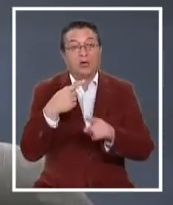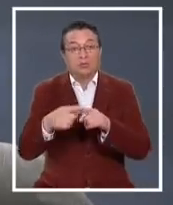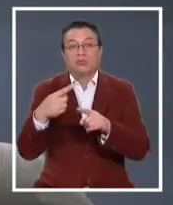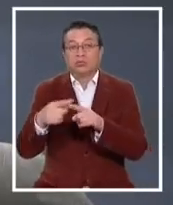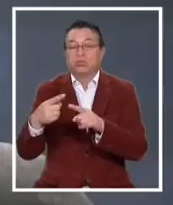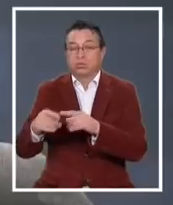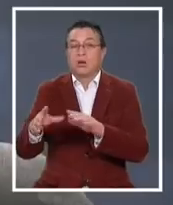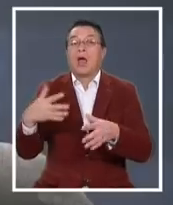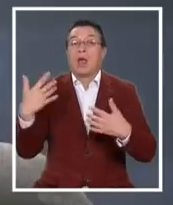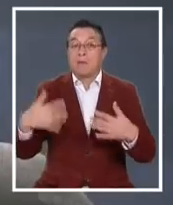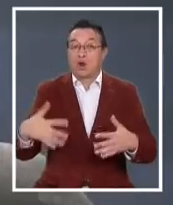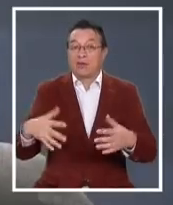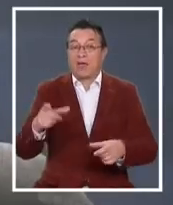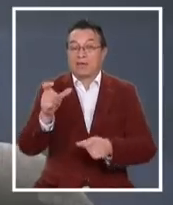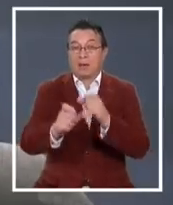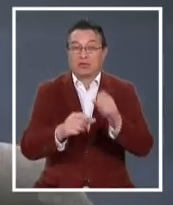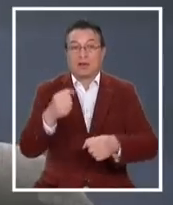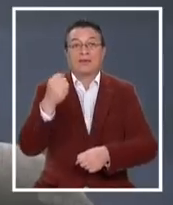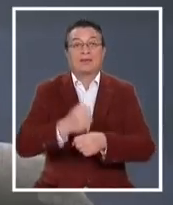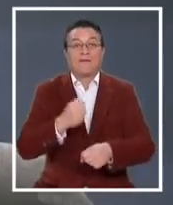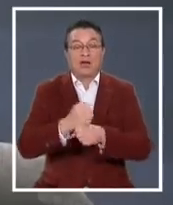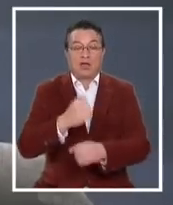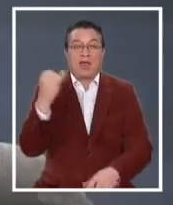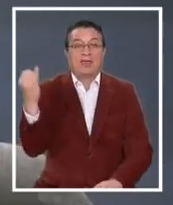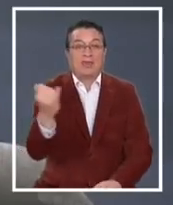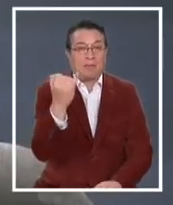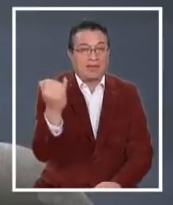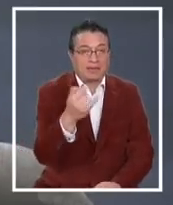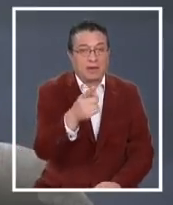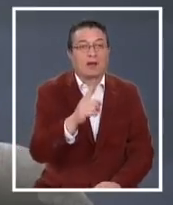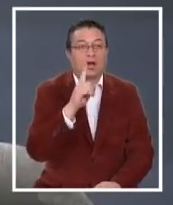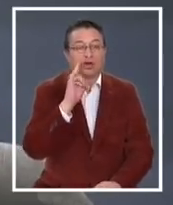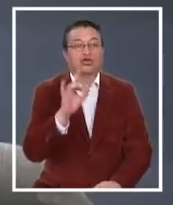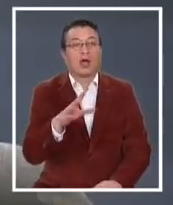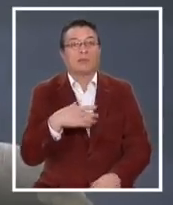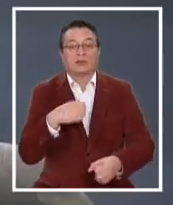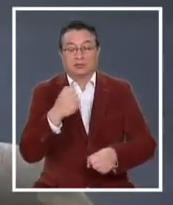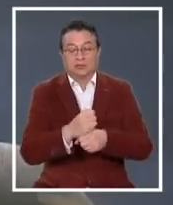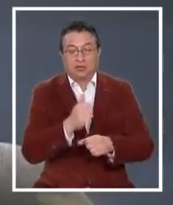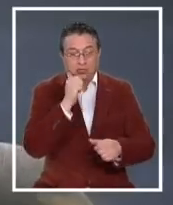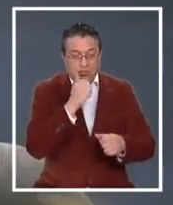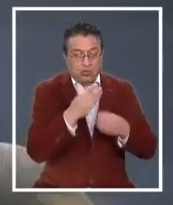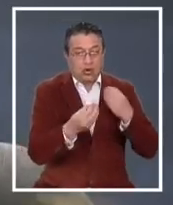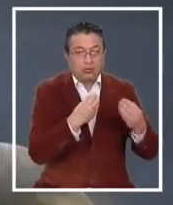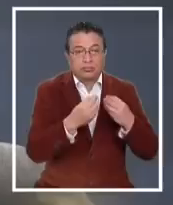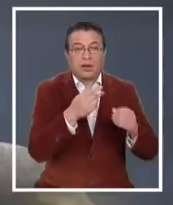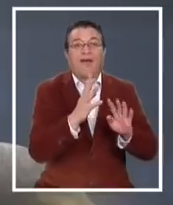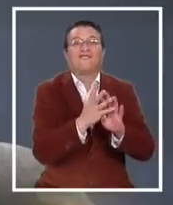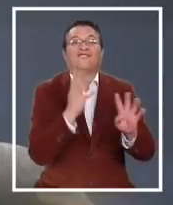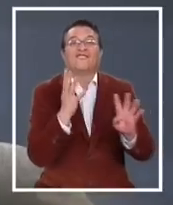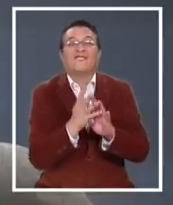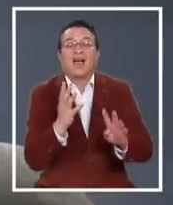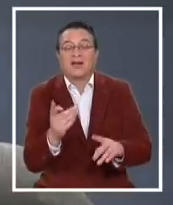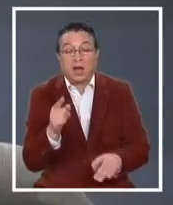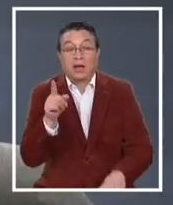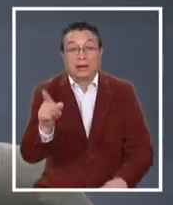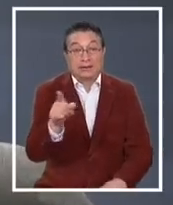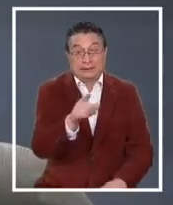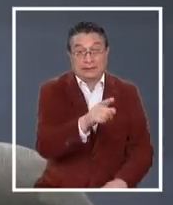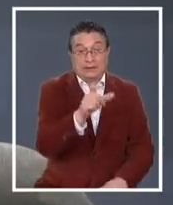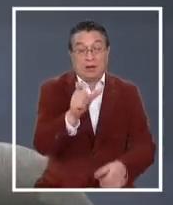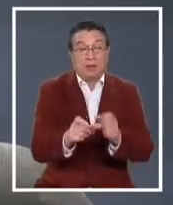muy importante de gente, trabajadores informales, gente que solamente consume sus productos diarios en la feria. A esa gente a mí me